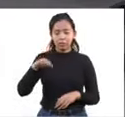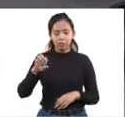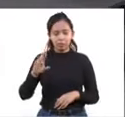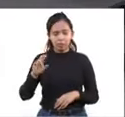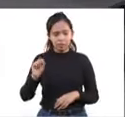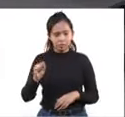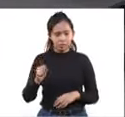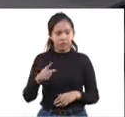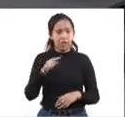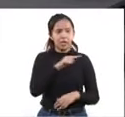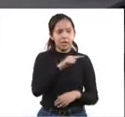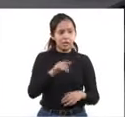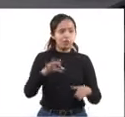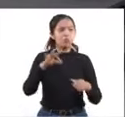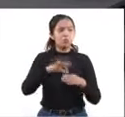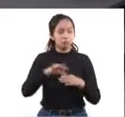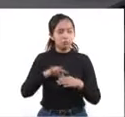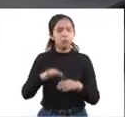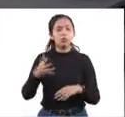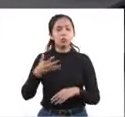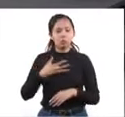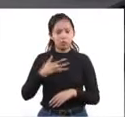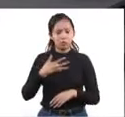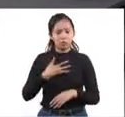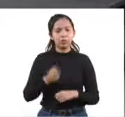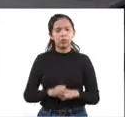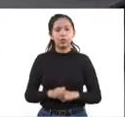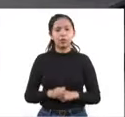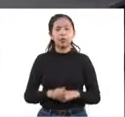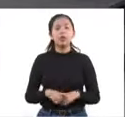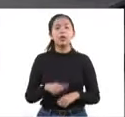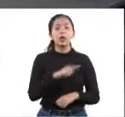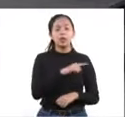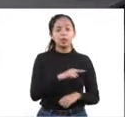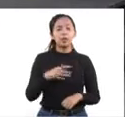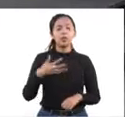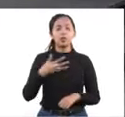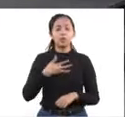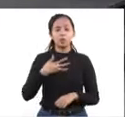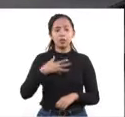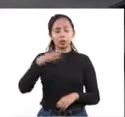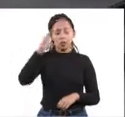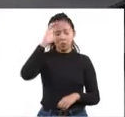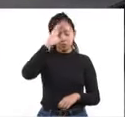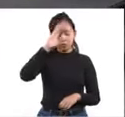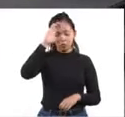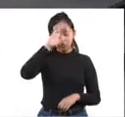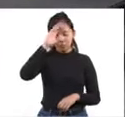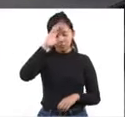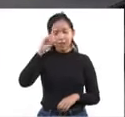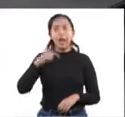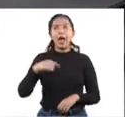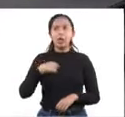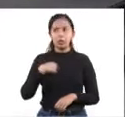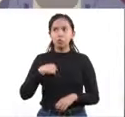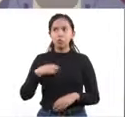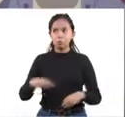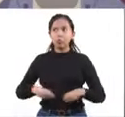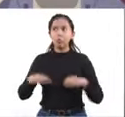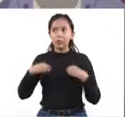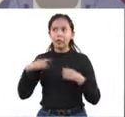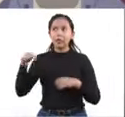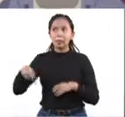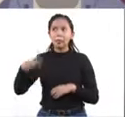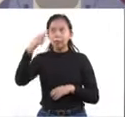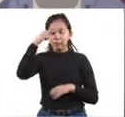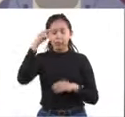su voto y también que puedan tener la conciencia que son de aquí y son de allá. Entonces, ya para